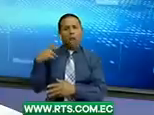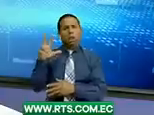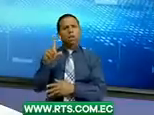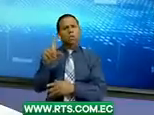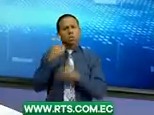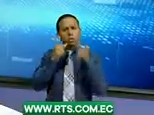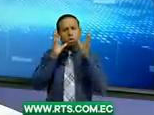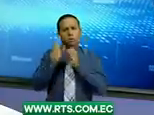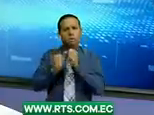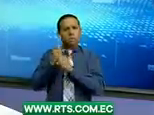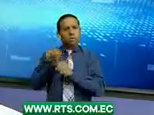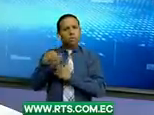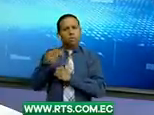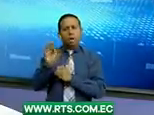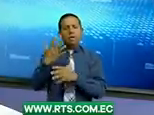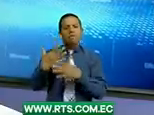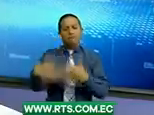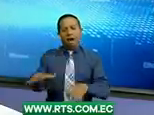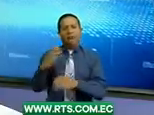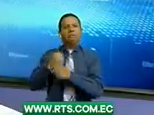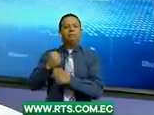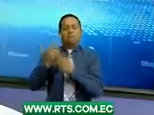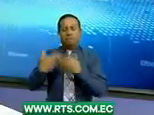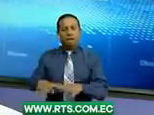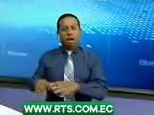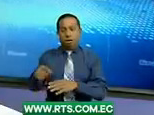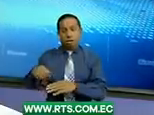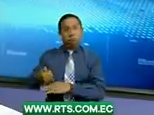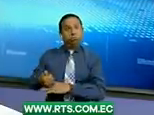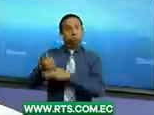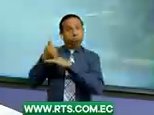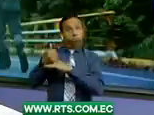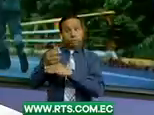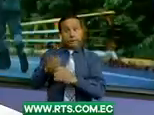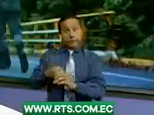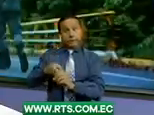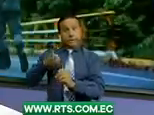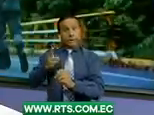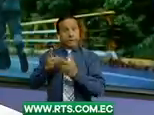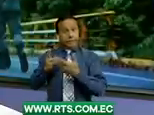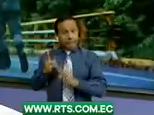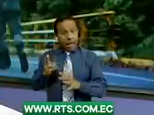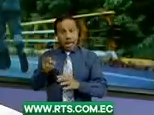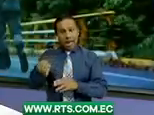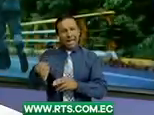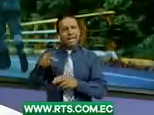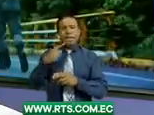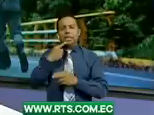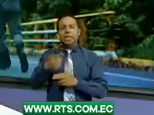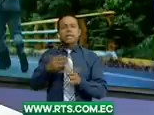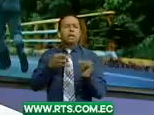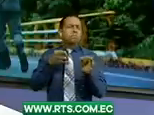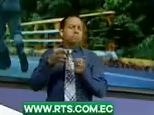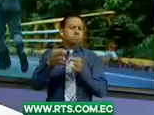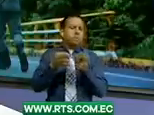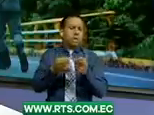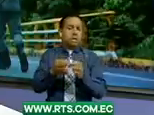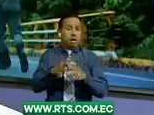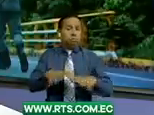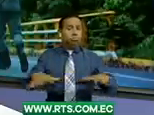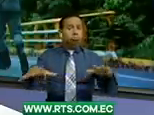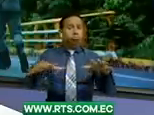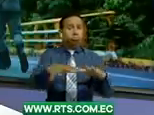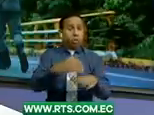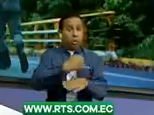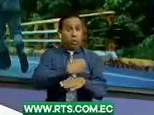del 2019. El comandante saliente del Comando de Operaciones en Norte, John Merlo, explicó que la frontera no se